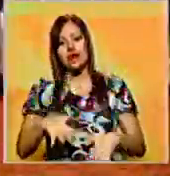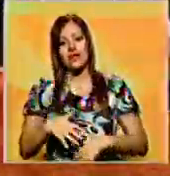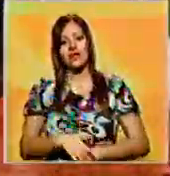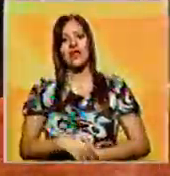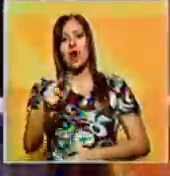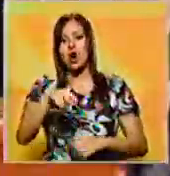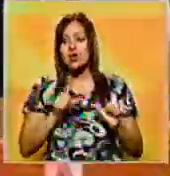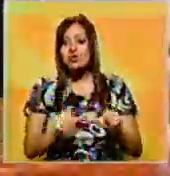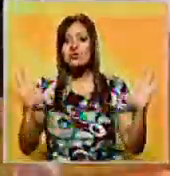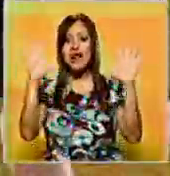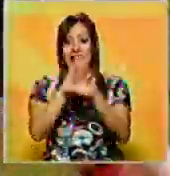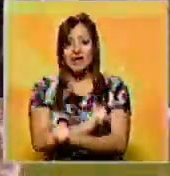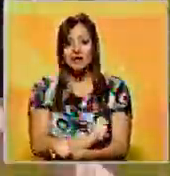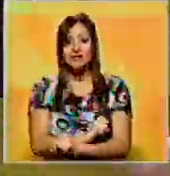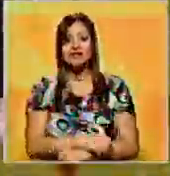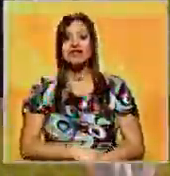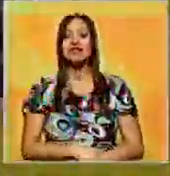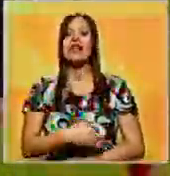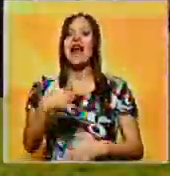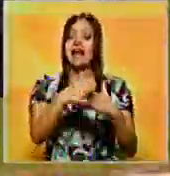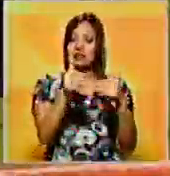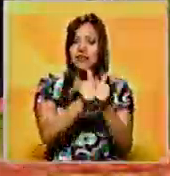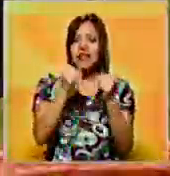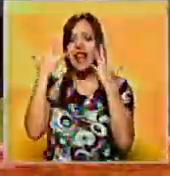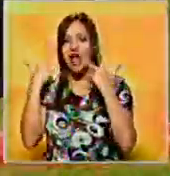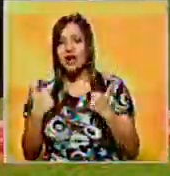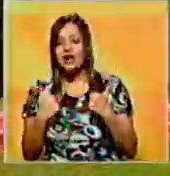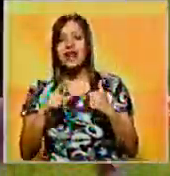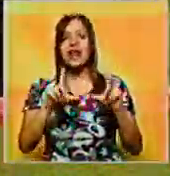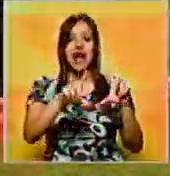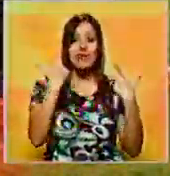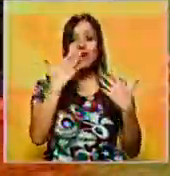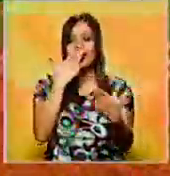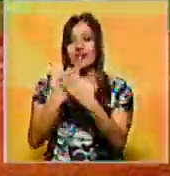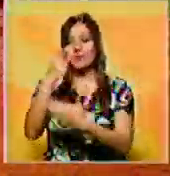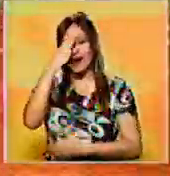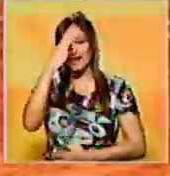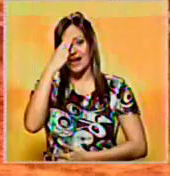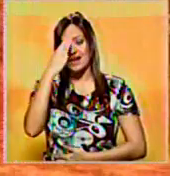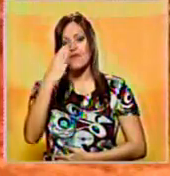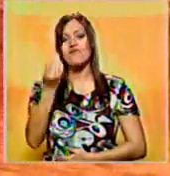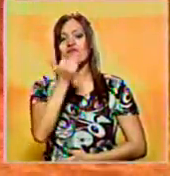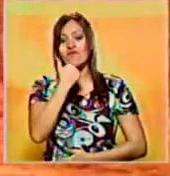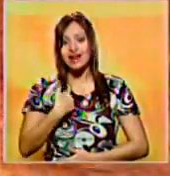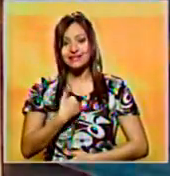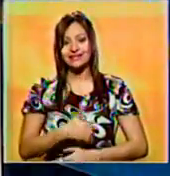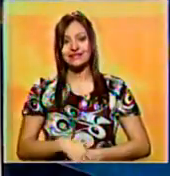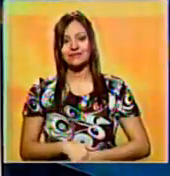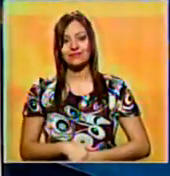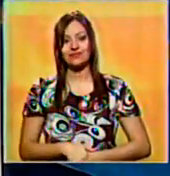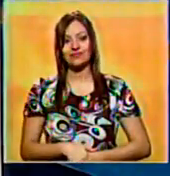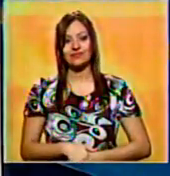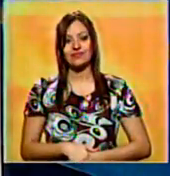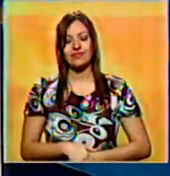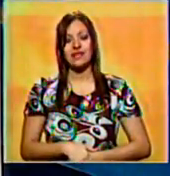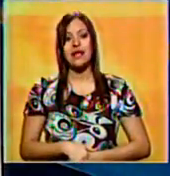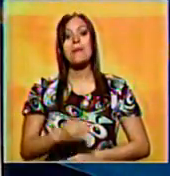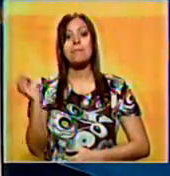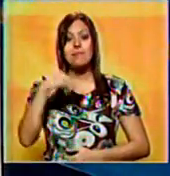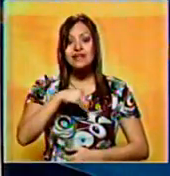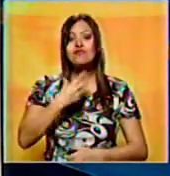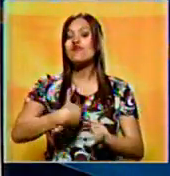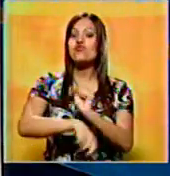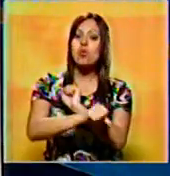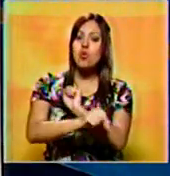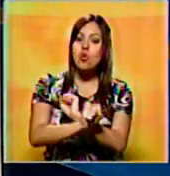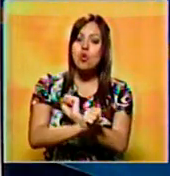acción. Caribes ante Leones en Caracas y Tiburones ante Navegantes en la ciudad de Valencia. Y seguimos con el